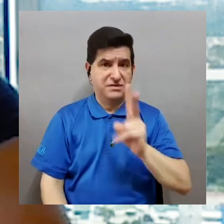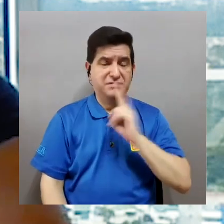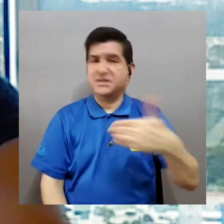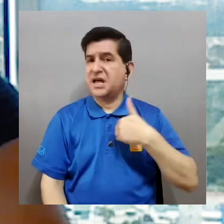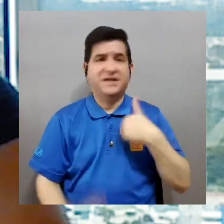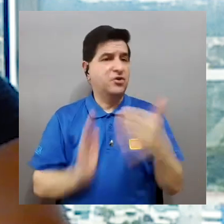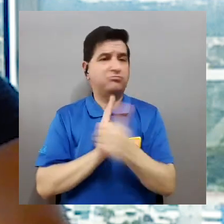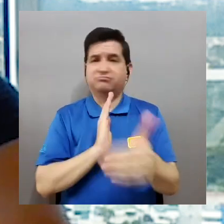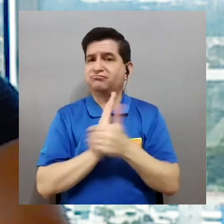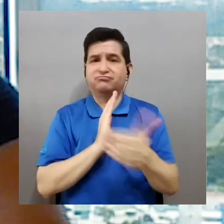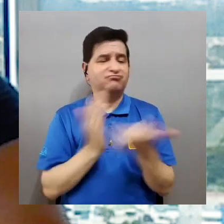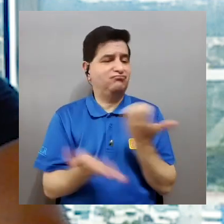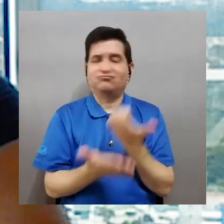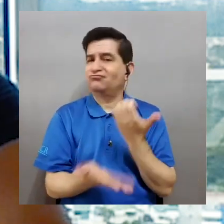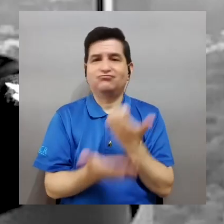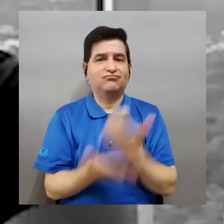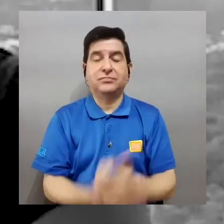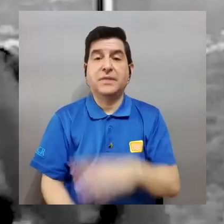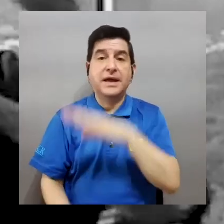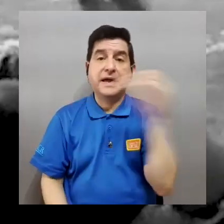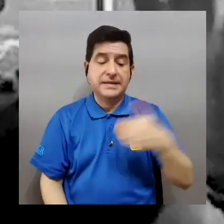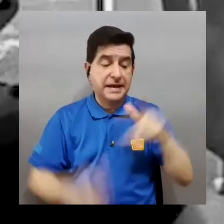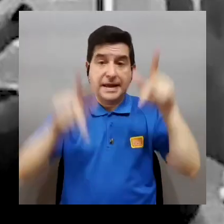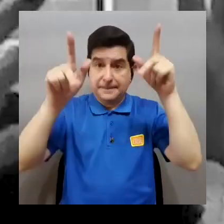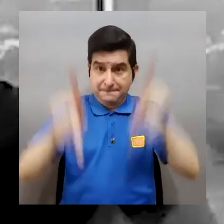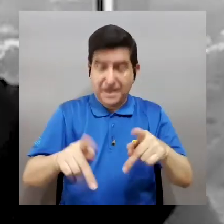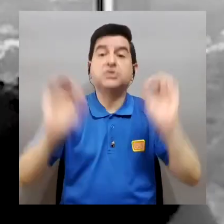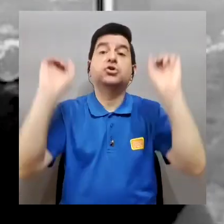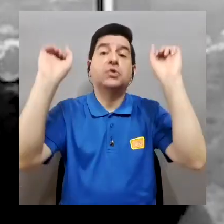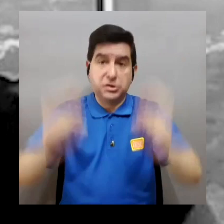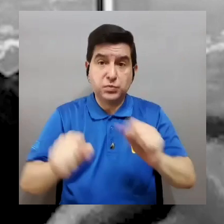no tienen la capacidad económica, y tenemos las personas que